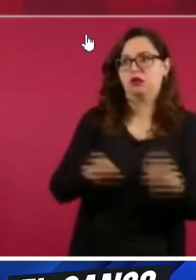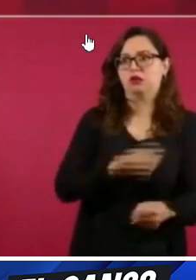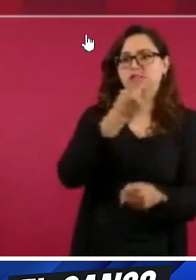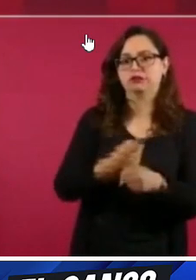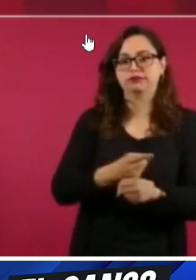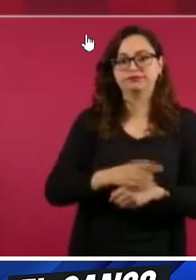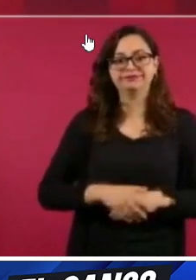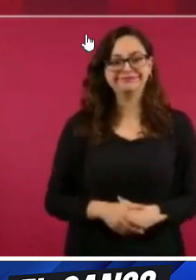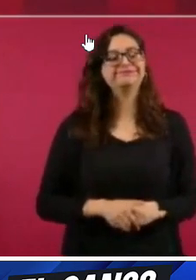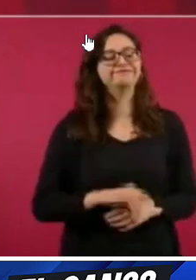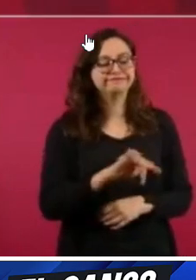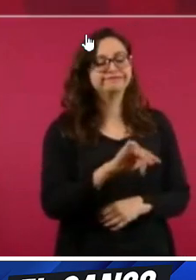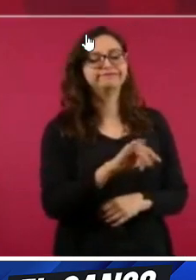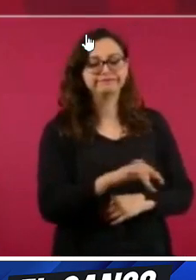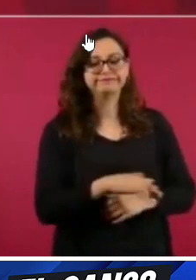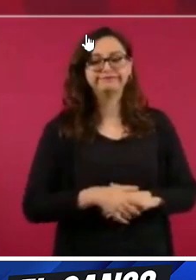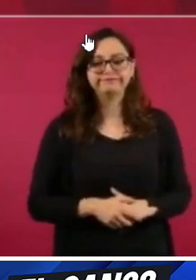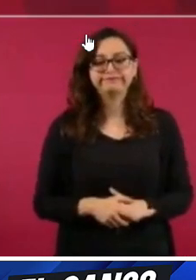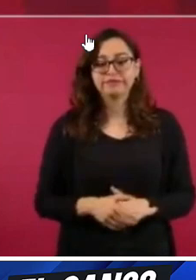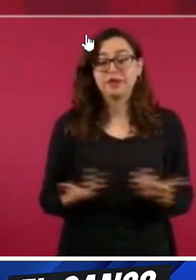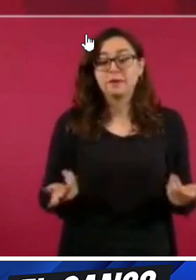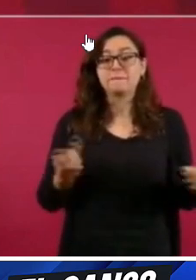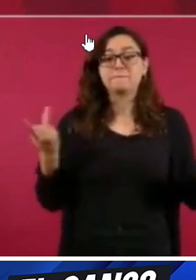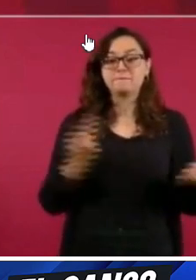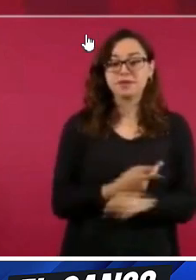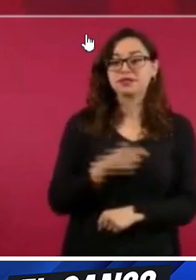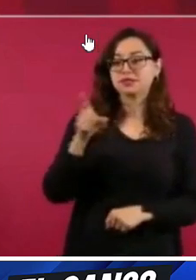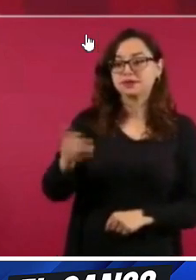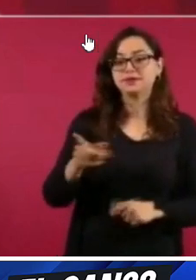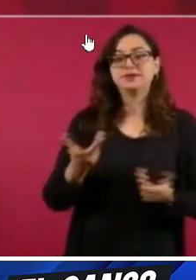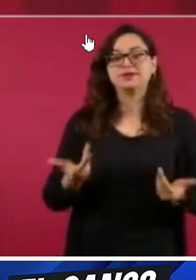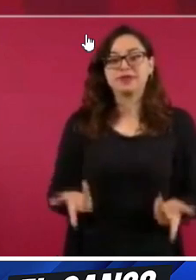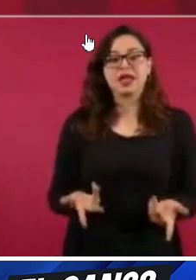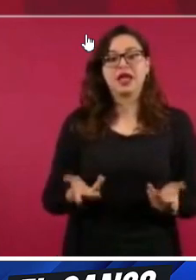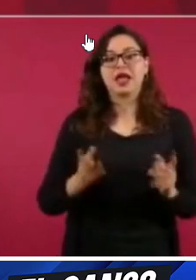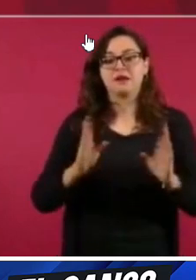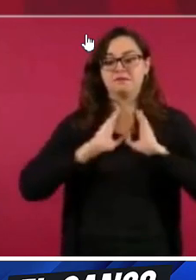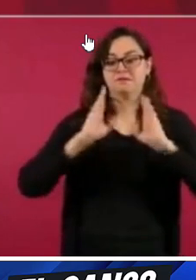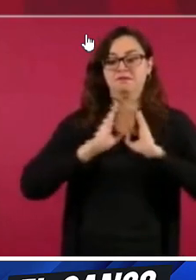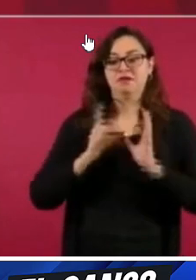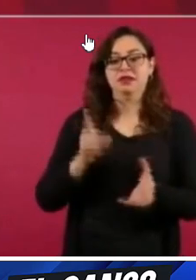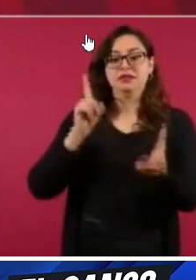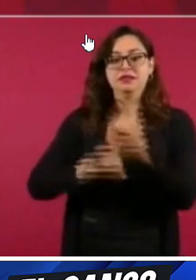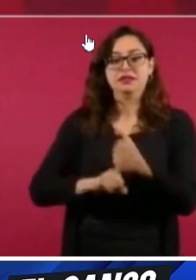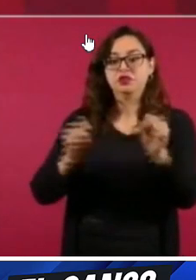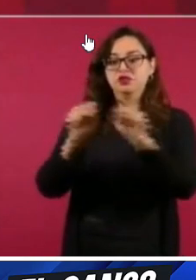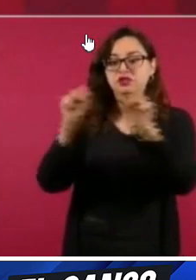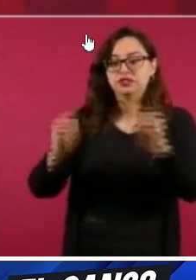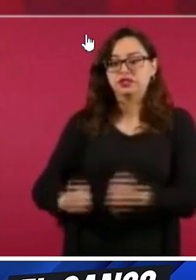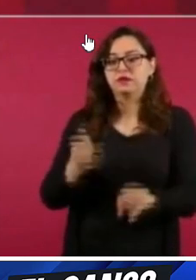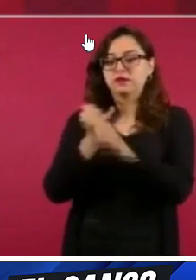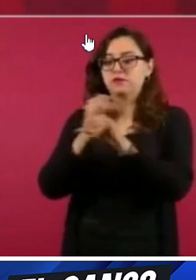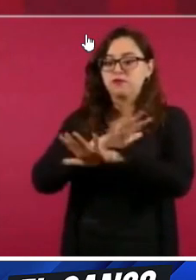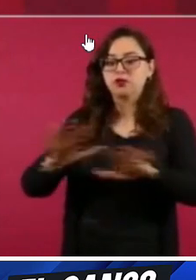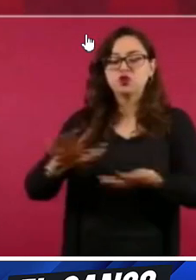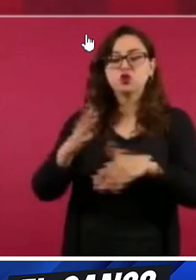llevando a cabo un cambio en el ejército, me decía el general, del sistema de